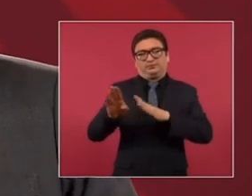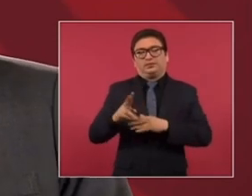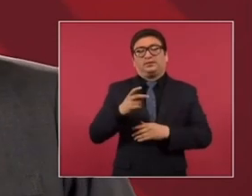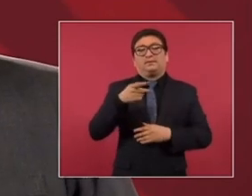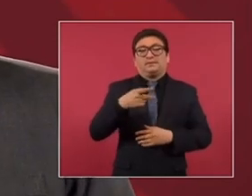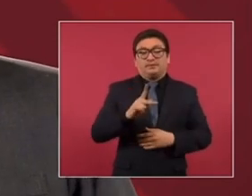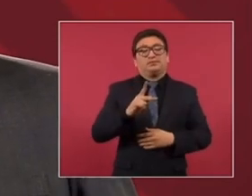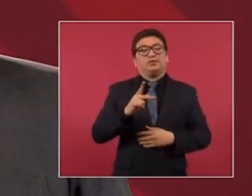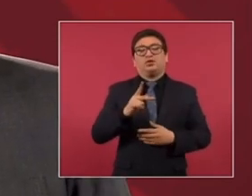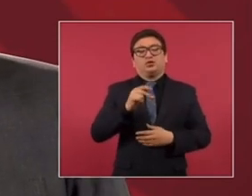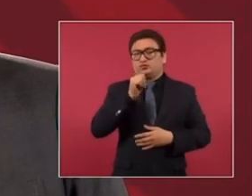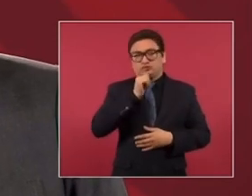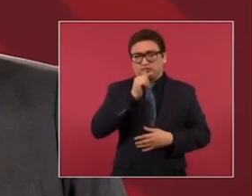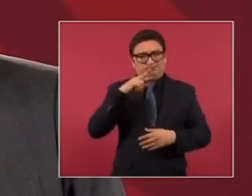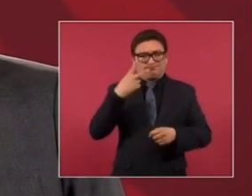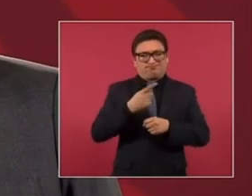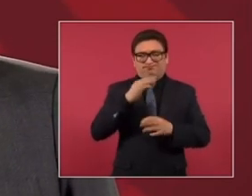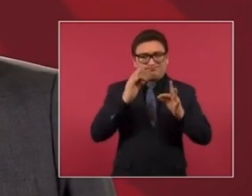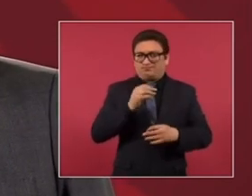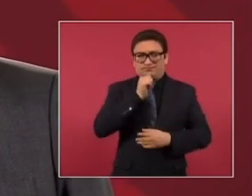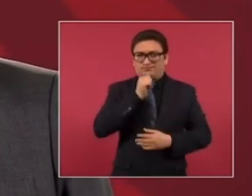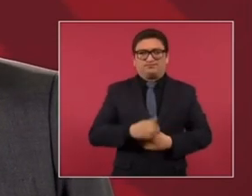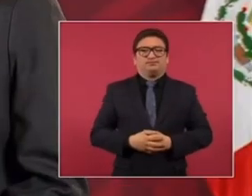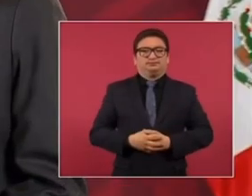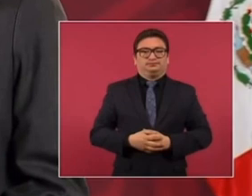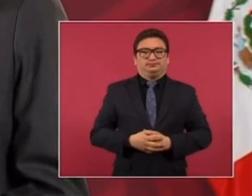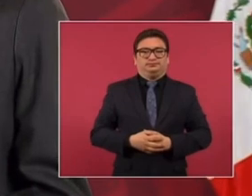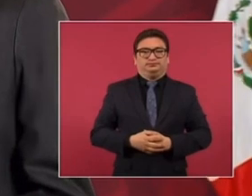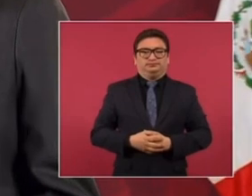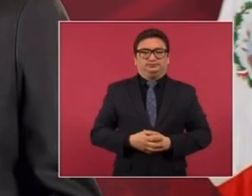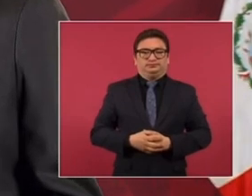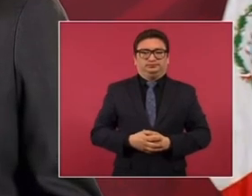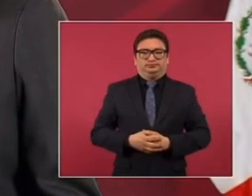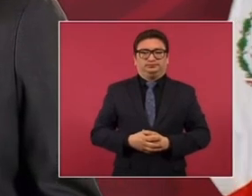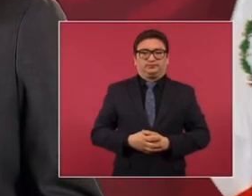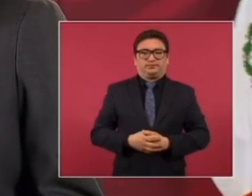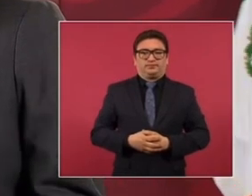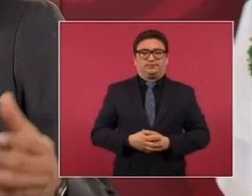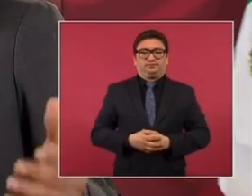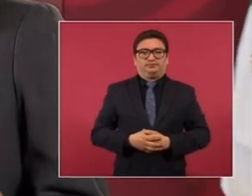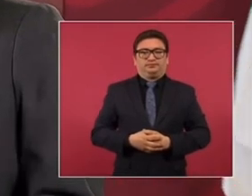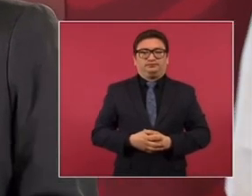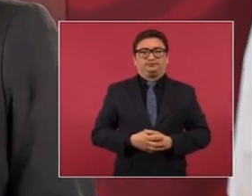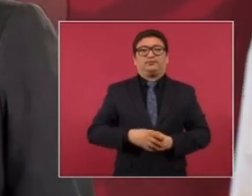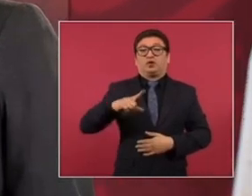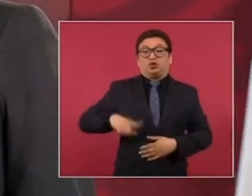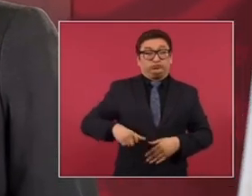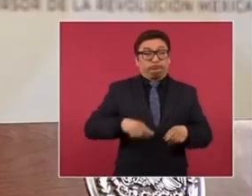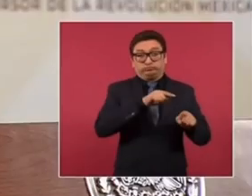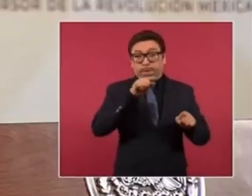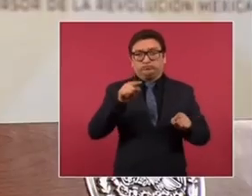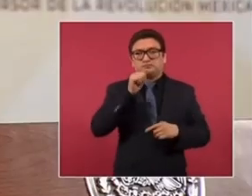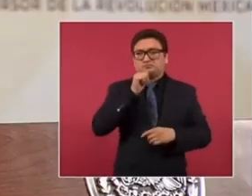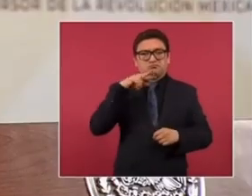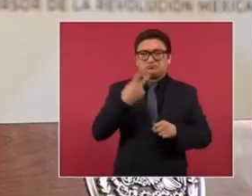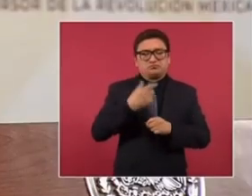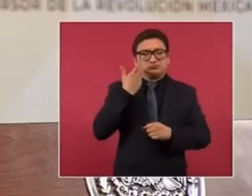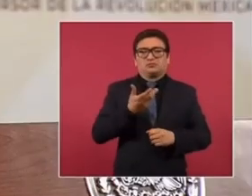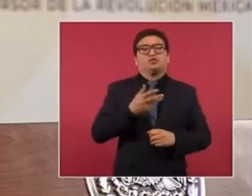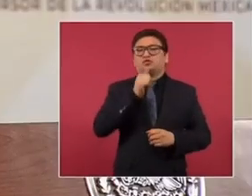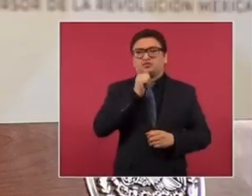habido mucha voluntad en este sentido de parte de los gobiernos. Hace falta más